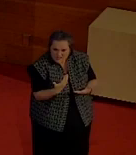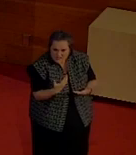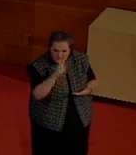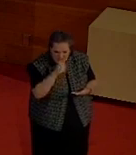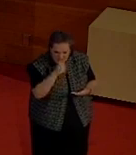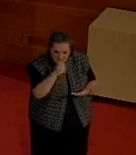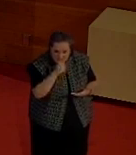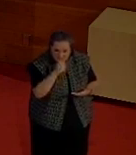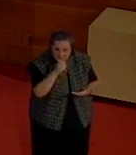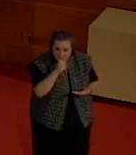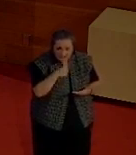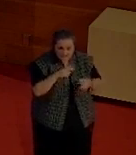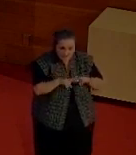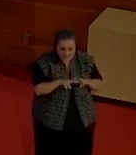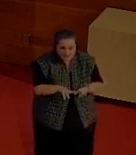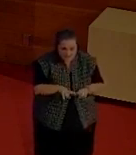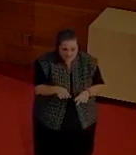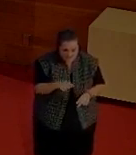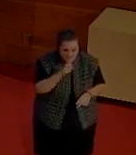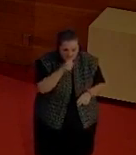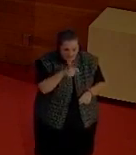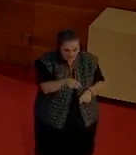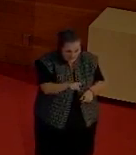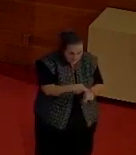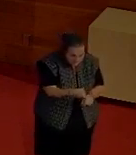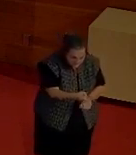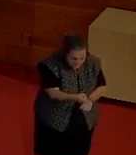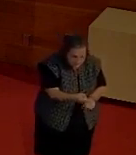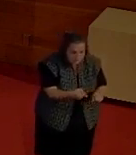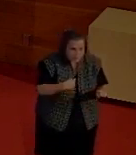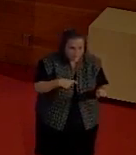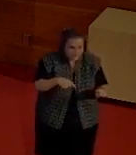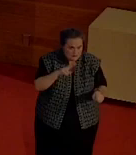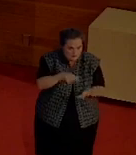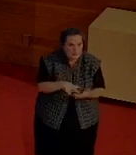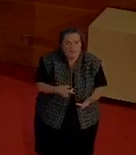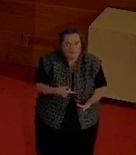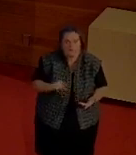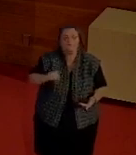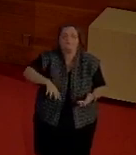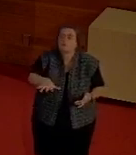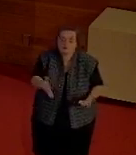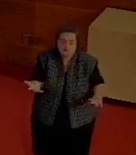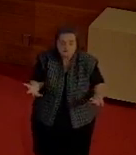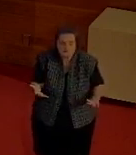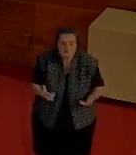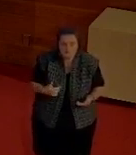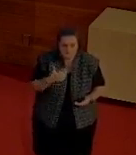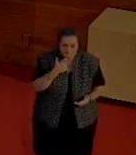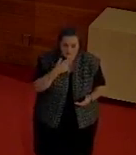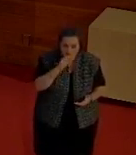y cuando analizas Dónde está Taiwán dónde hay que firmar o sea si a cambio de no reconocer a